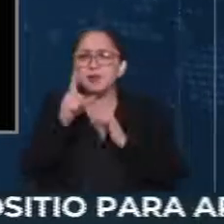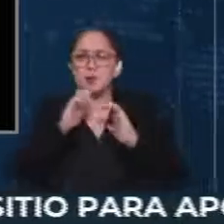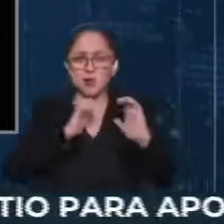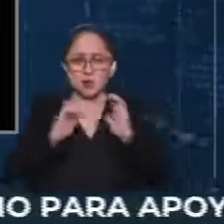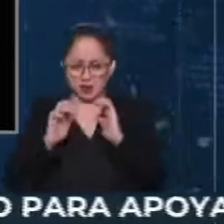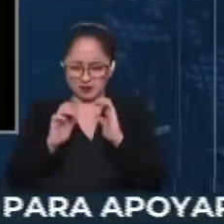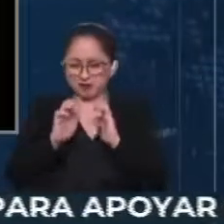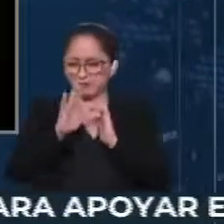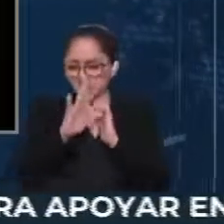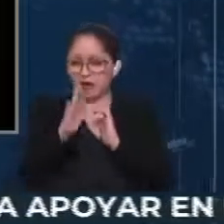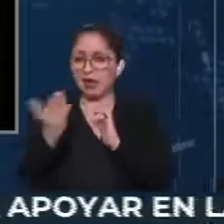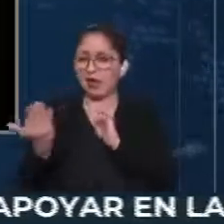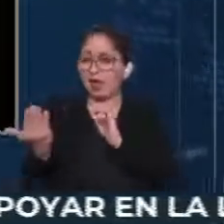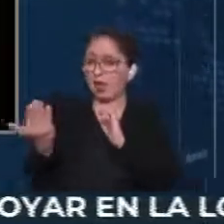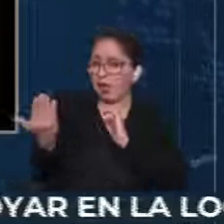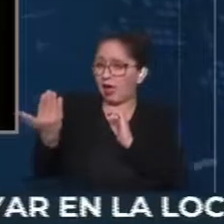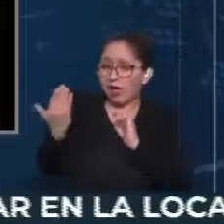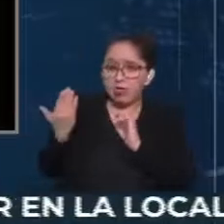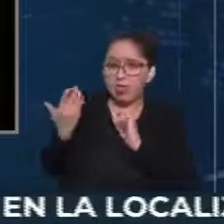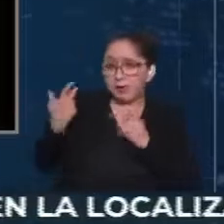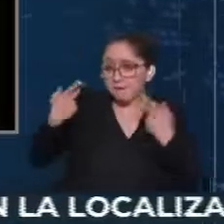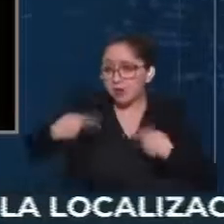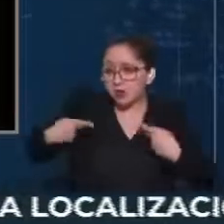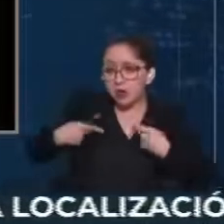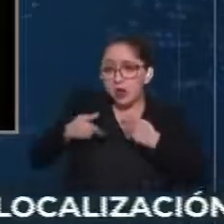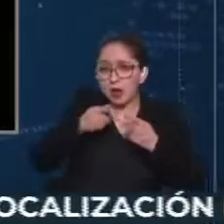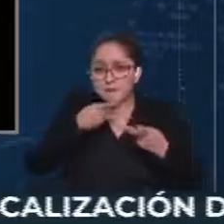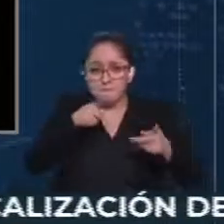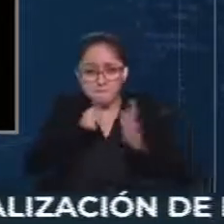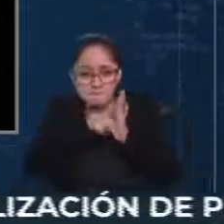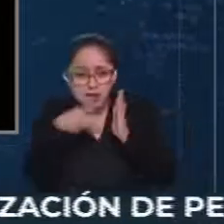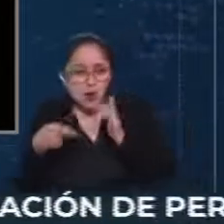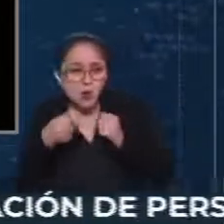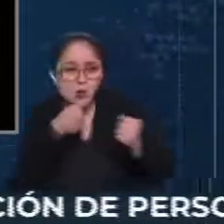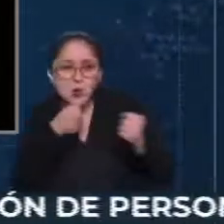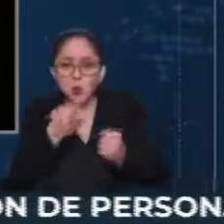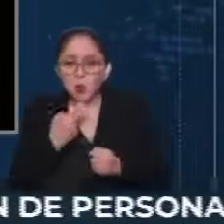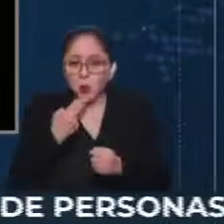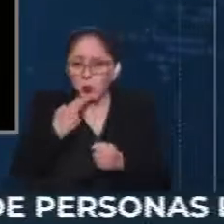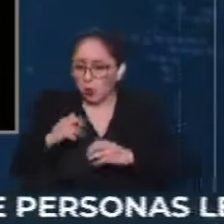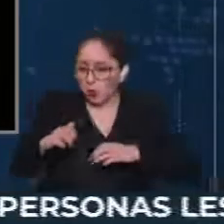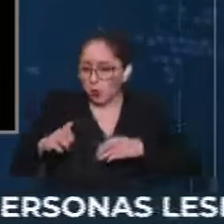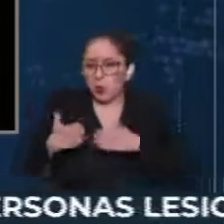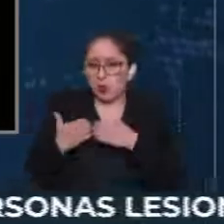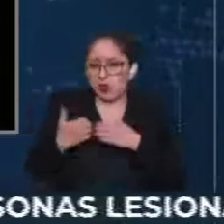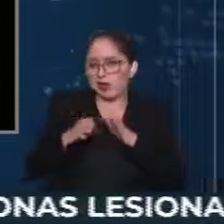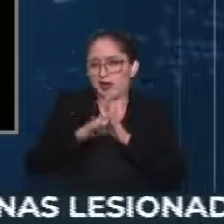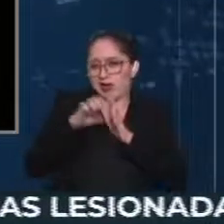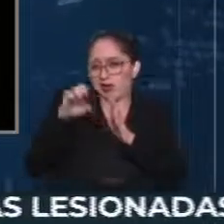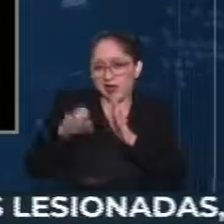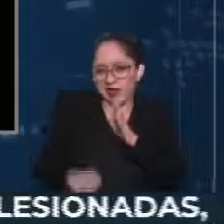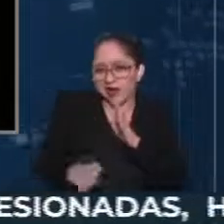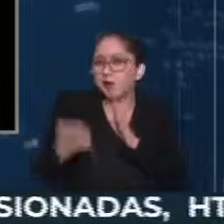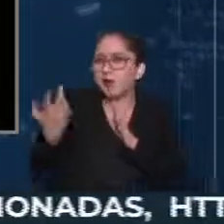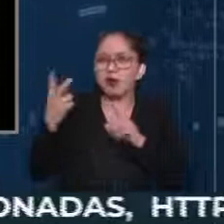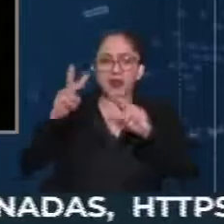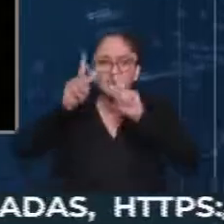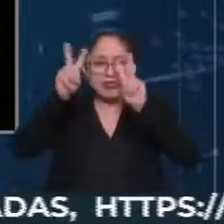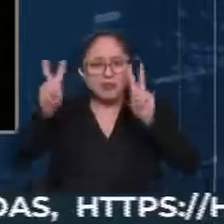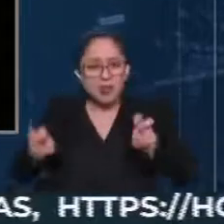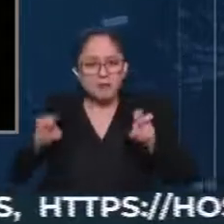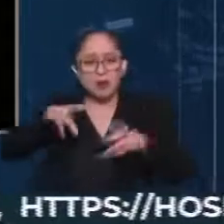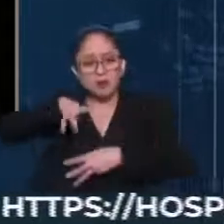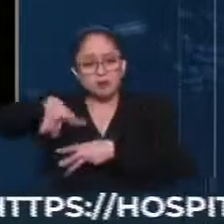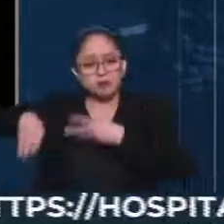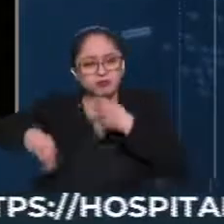pensábamos que la oligarquía solamente en México es una oligarquía en el estricto sentido de la palabra, en la parte económica, existe